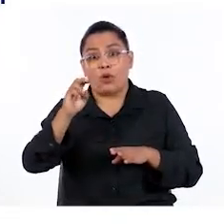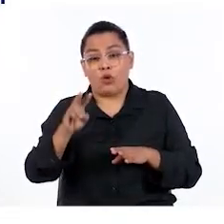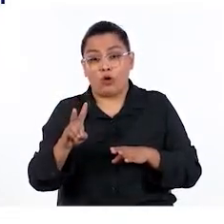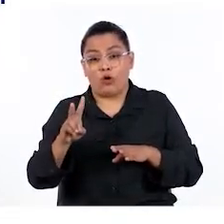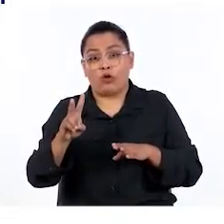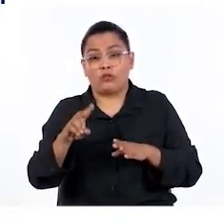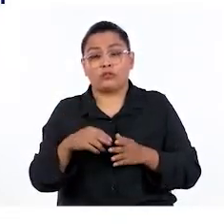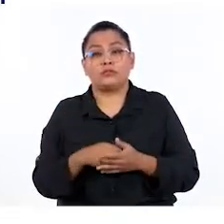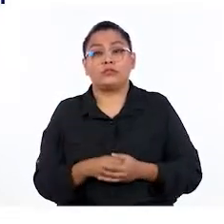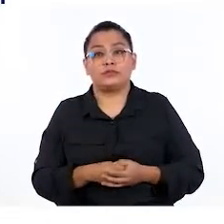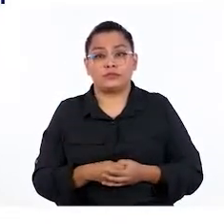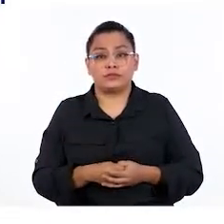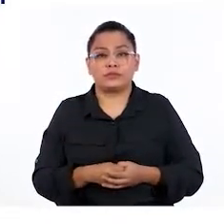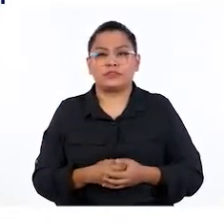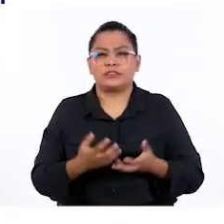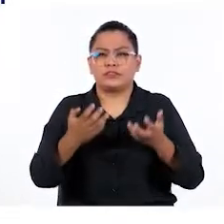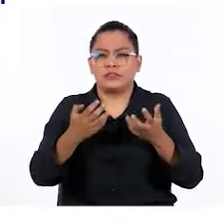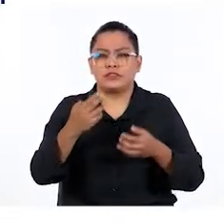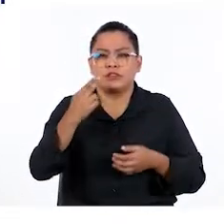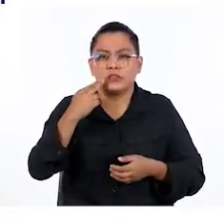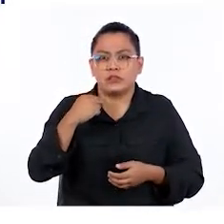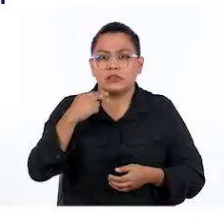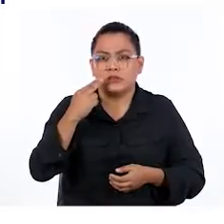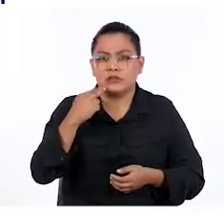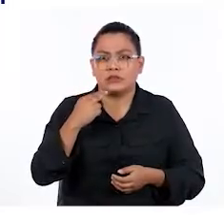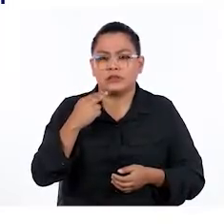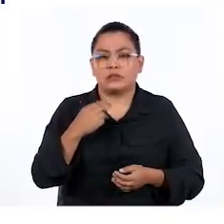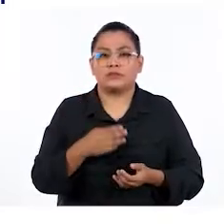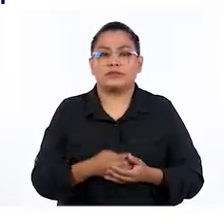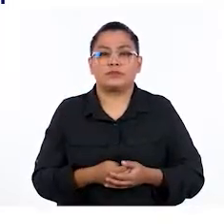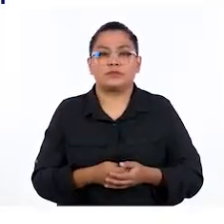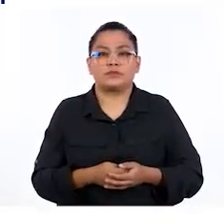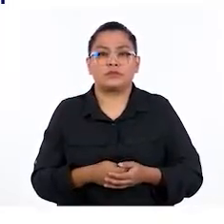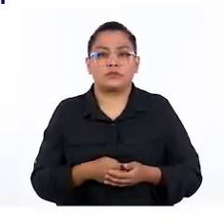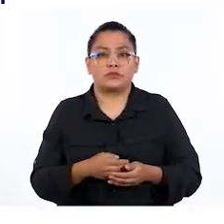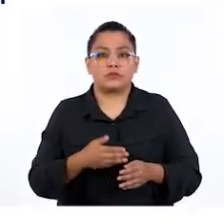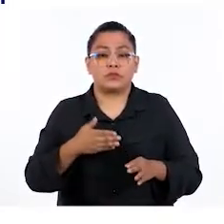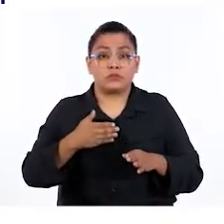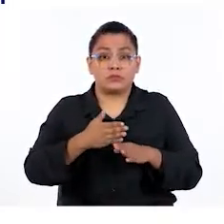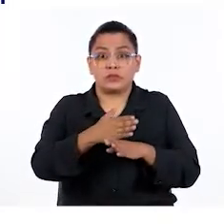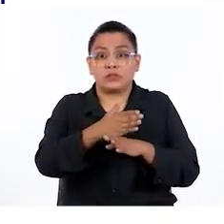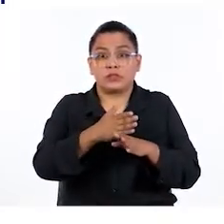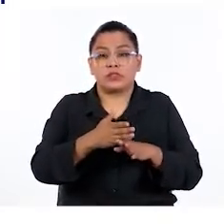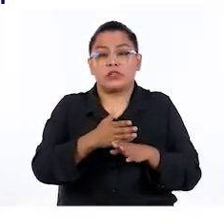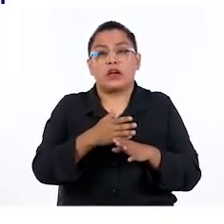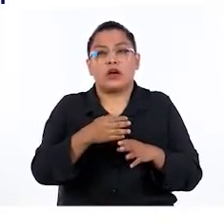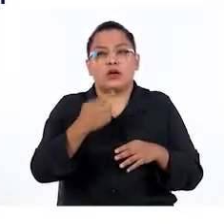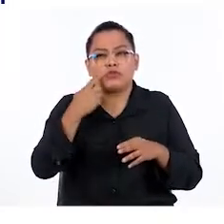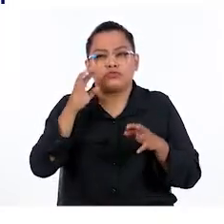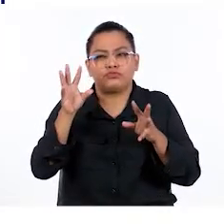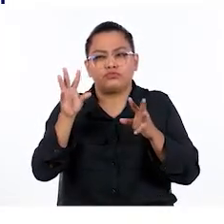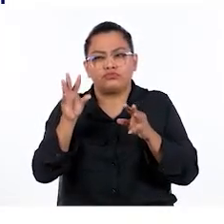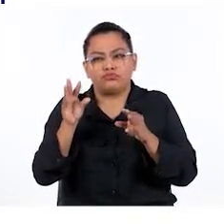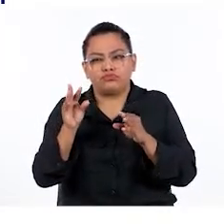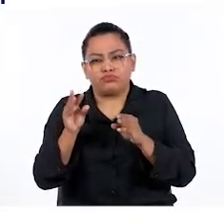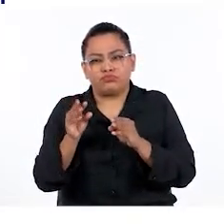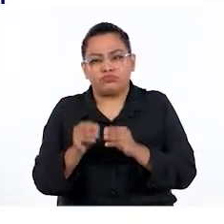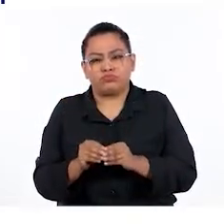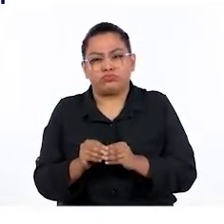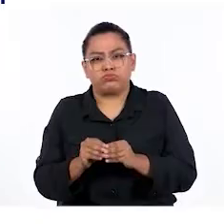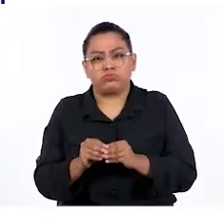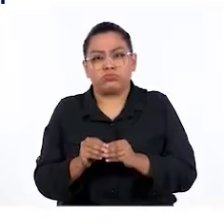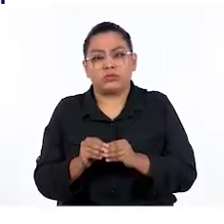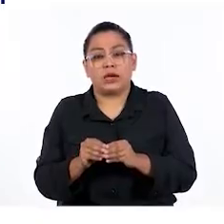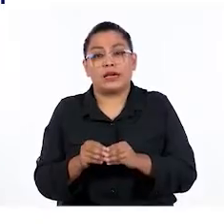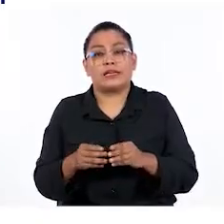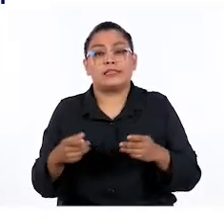grandes cantidades de glucosa. Entonces, al oxidar este polímero, hacemos que este polímero reaccione